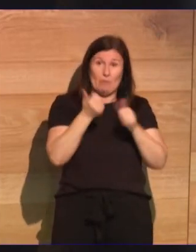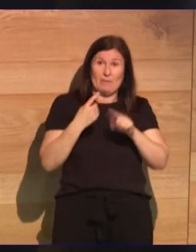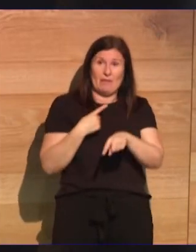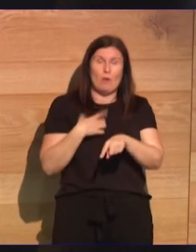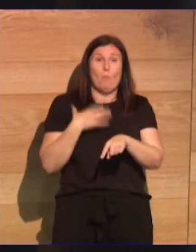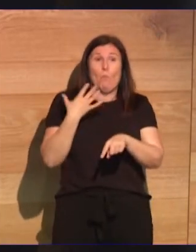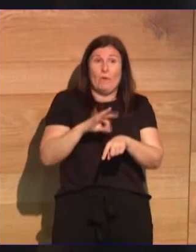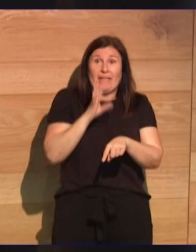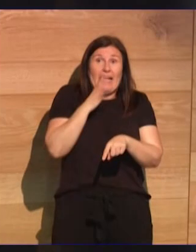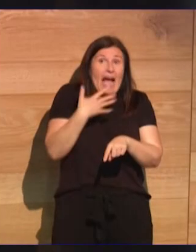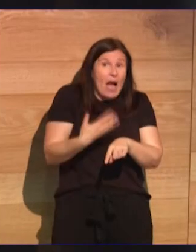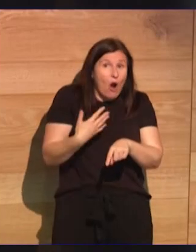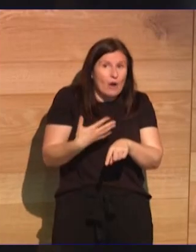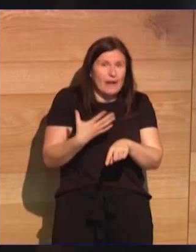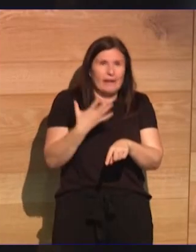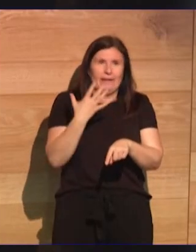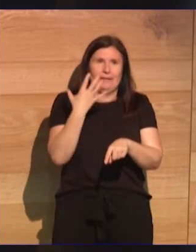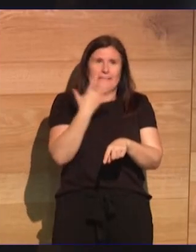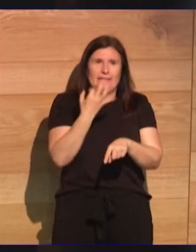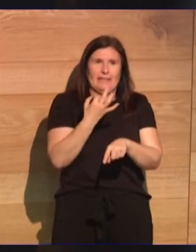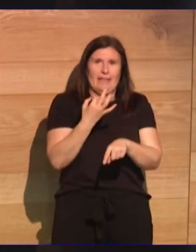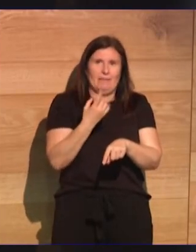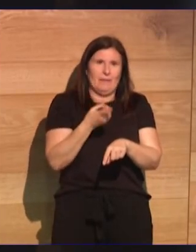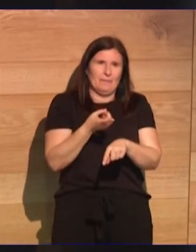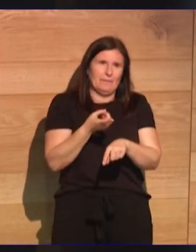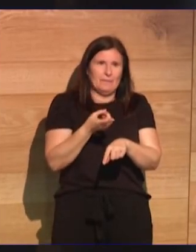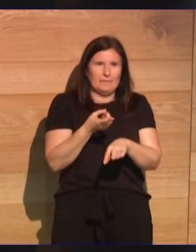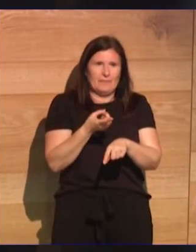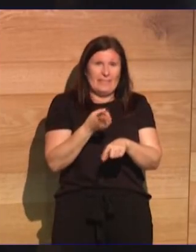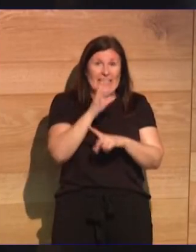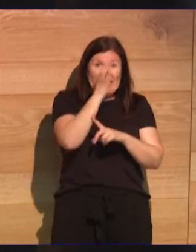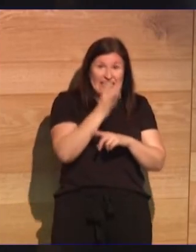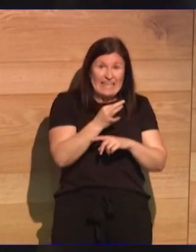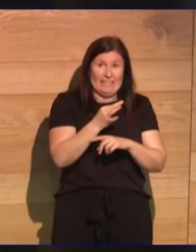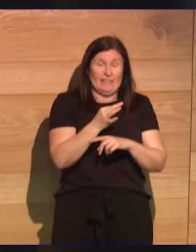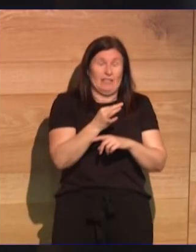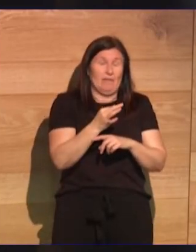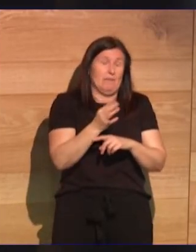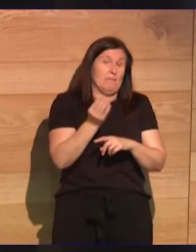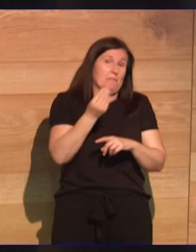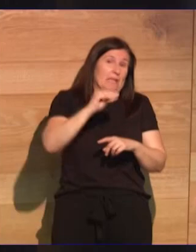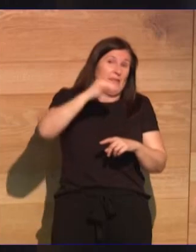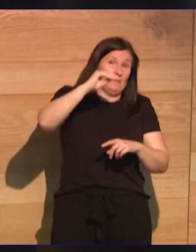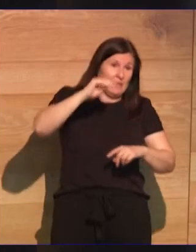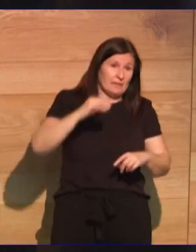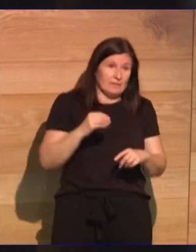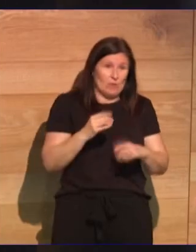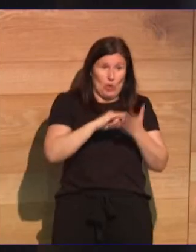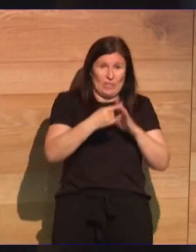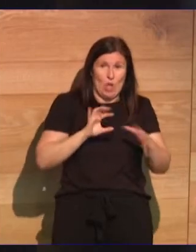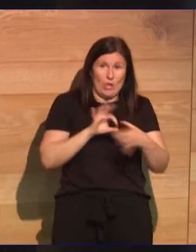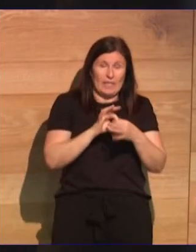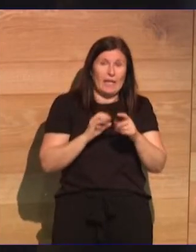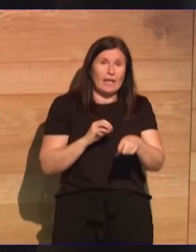lo mejor tenemos que hacer una versión 2.0 de ese test. Pero bueno, sobre todo incidir en la profundidad, ¿no? Que es donde yo creo